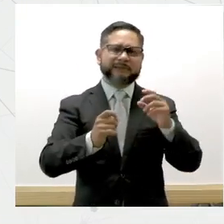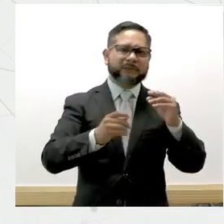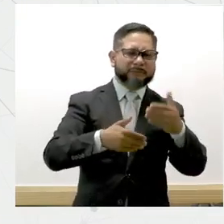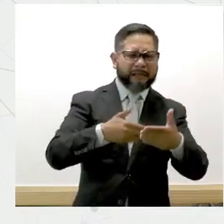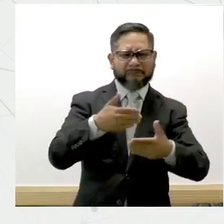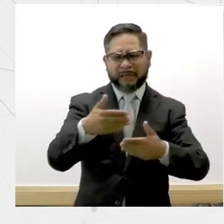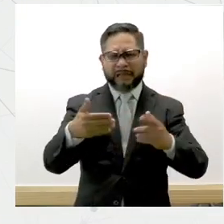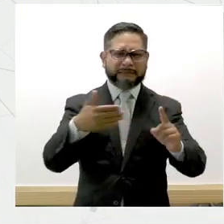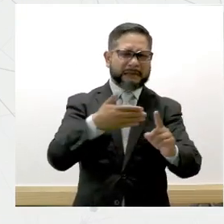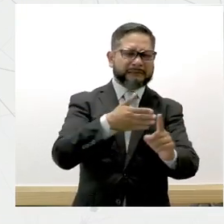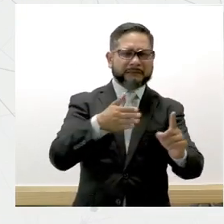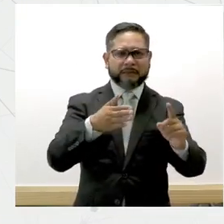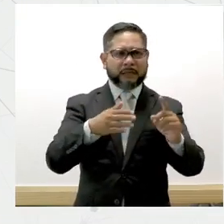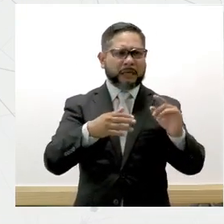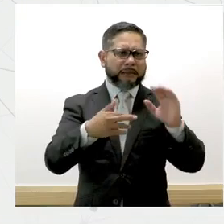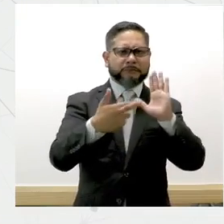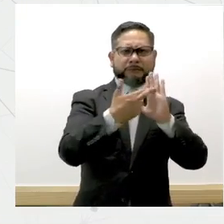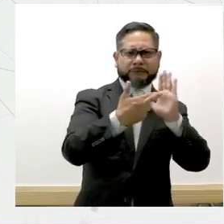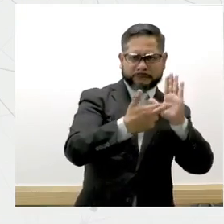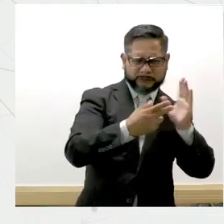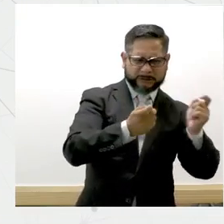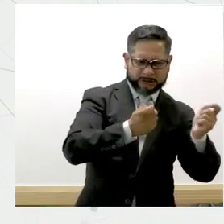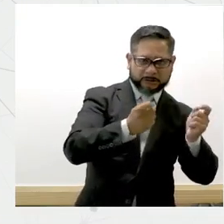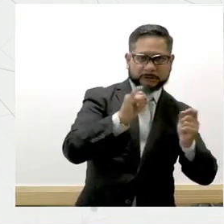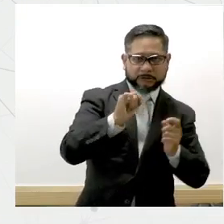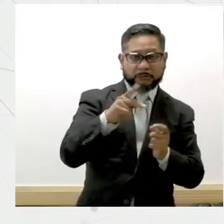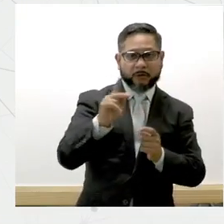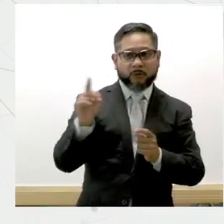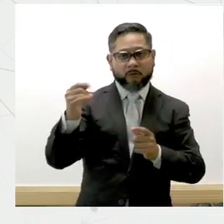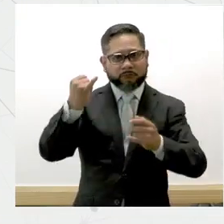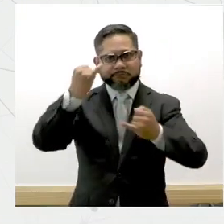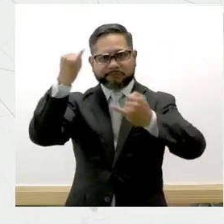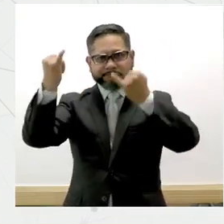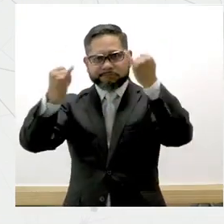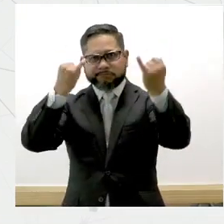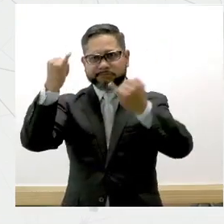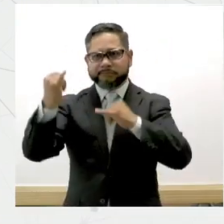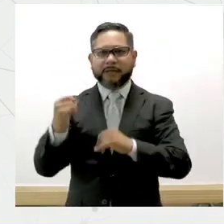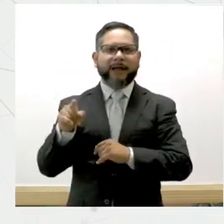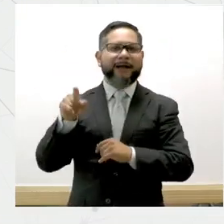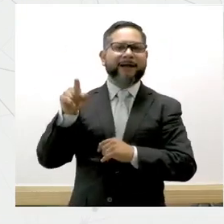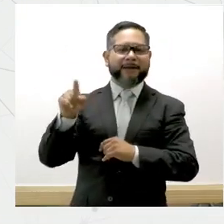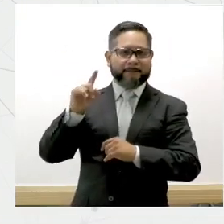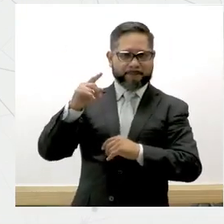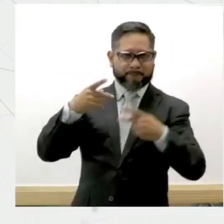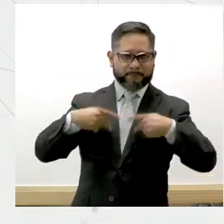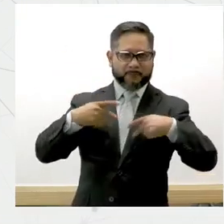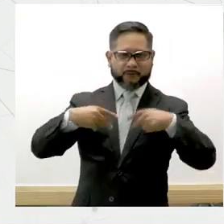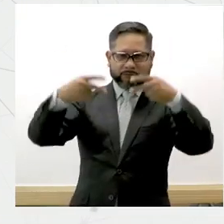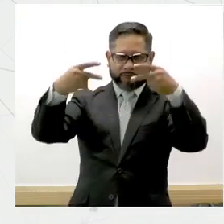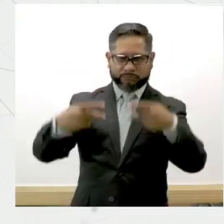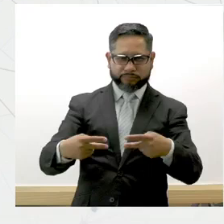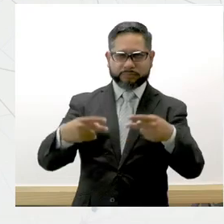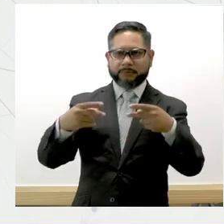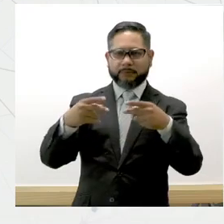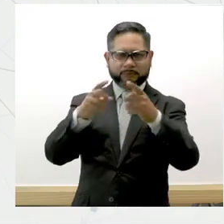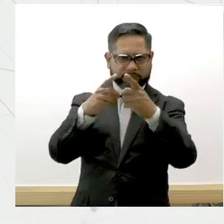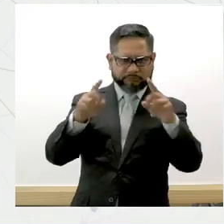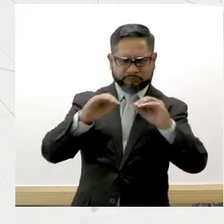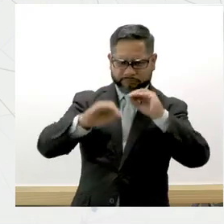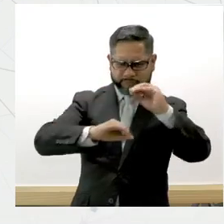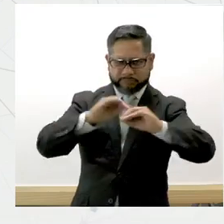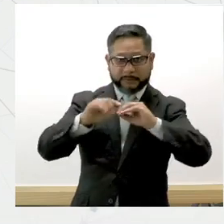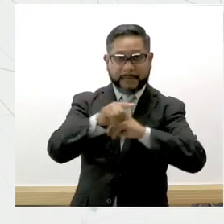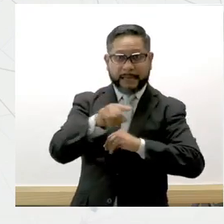Es decir, regulamos, pero también lo que hacemos es que intentamos que los desarrolladores tengan códigos éticos, que se comprometan y creamos